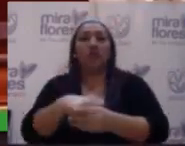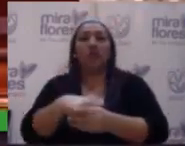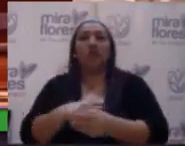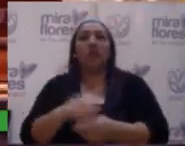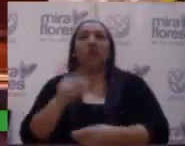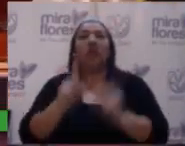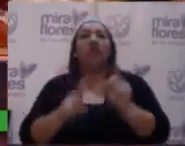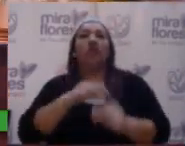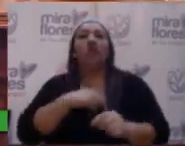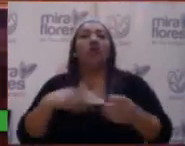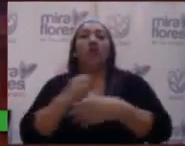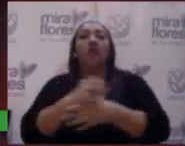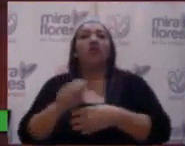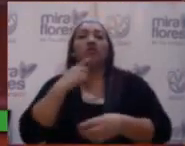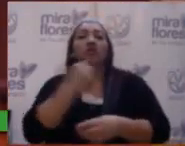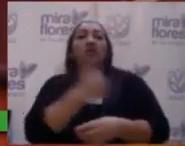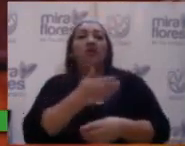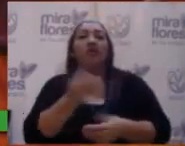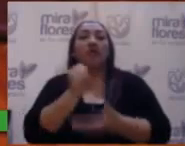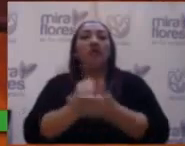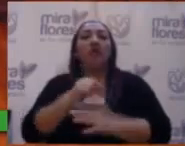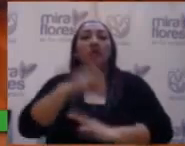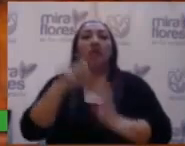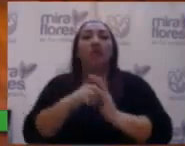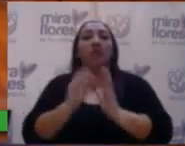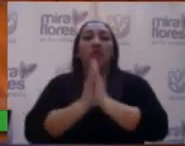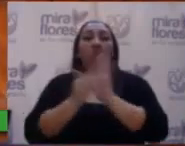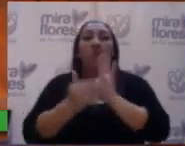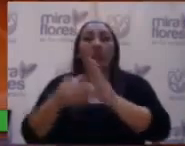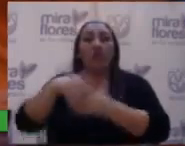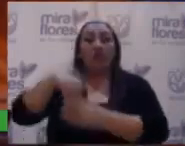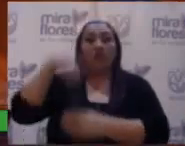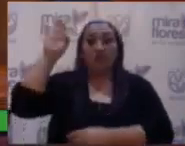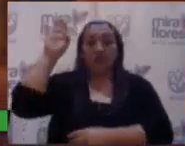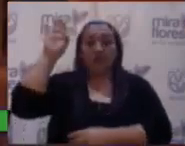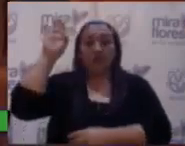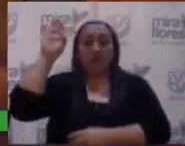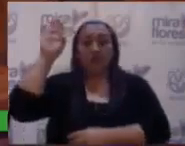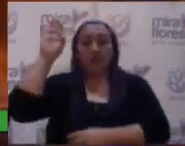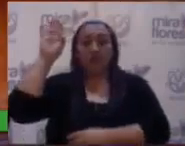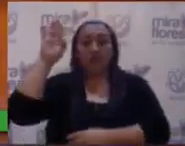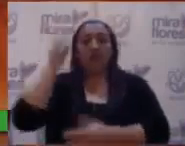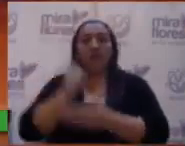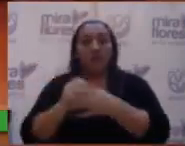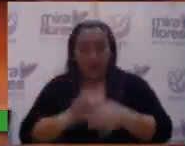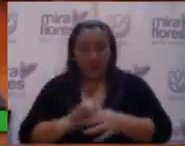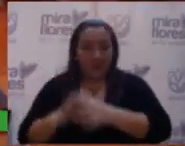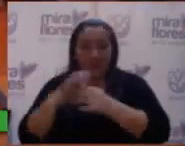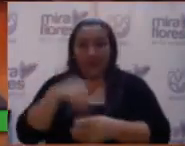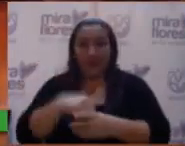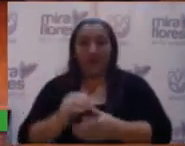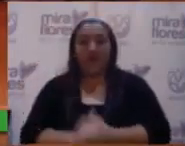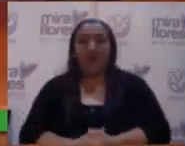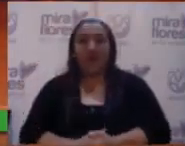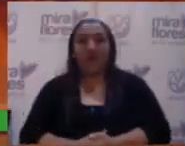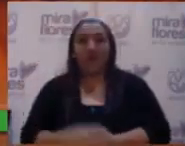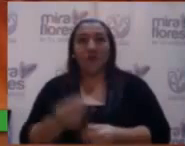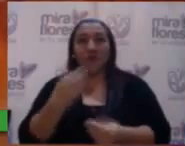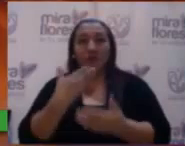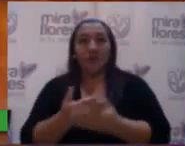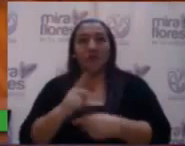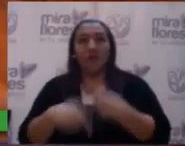aquellos miembros del consejo que estén a favor de aprobar este proyecto si nos expresando señal de conformidad se aprueba también por unanimidad de votos Muchas